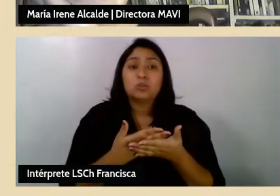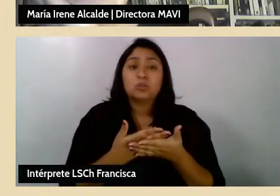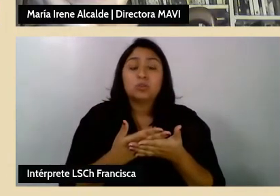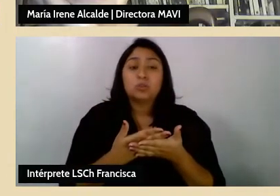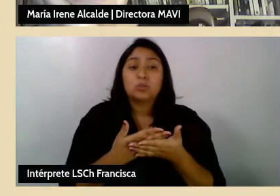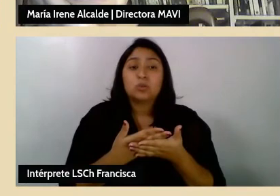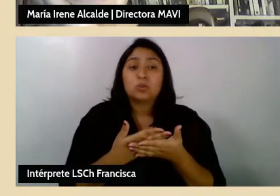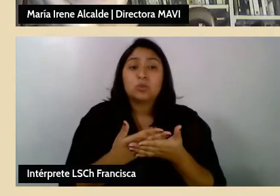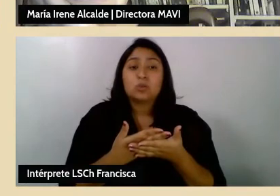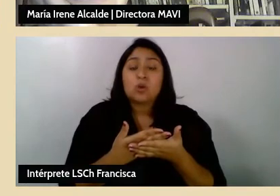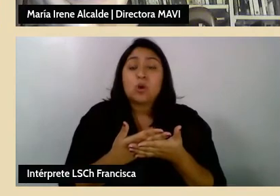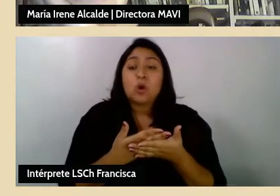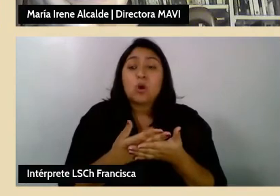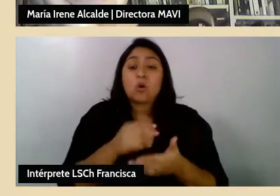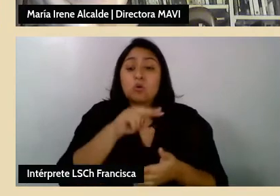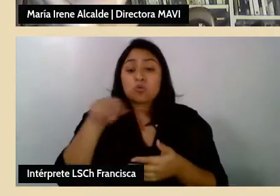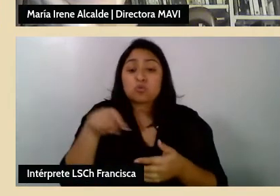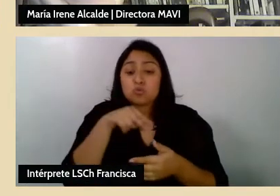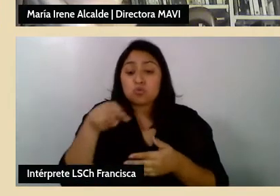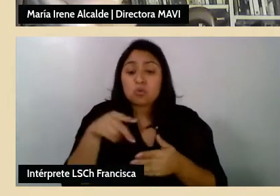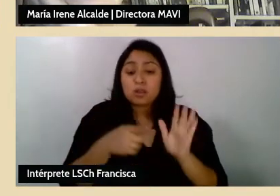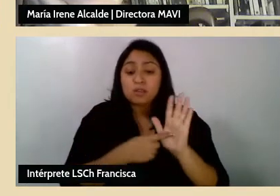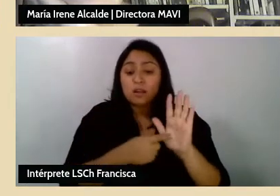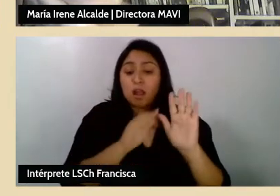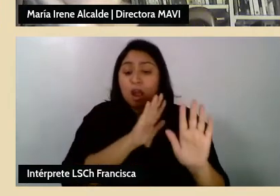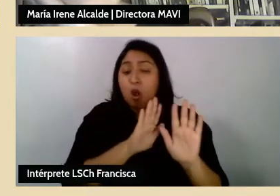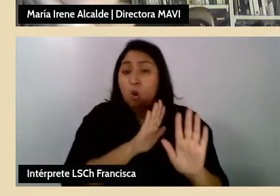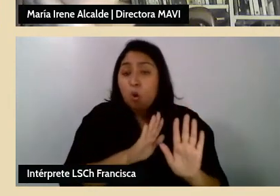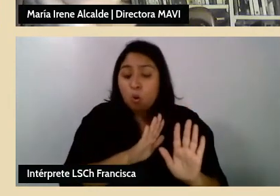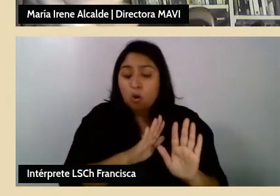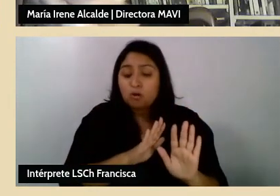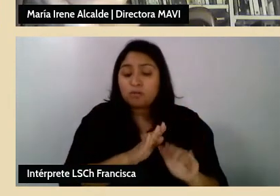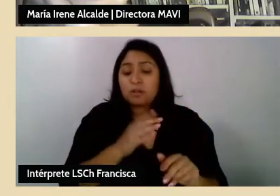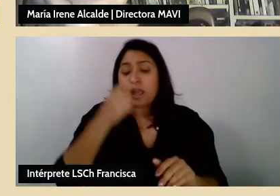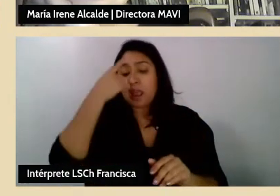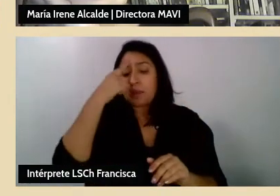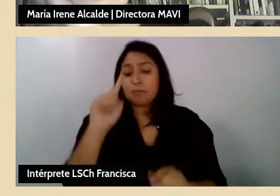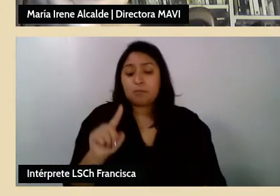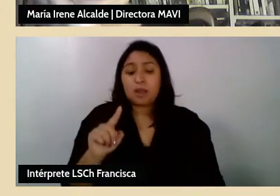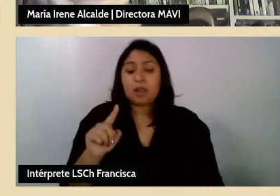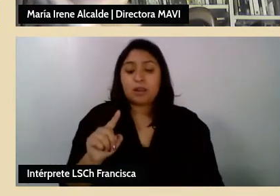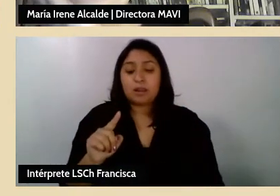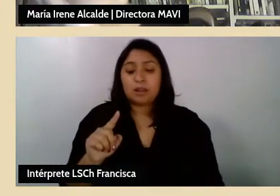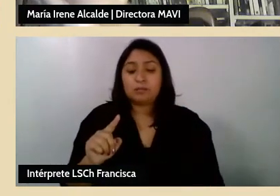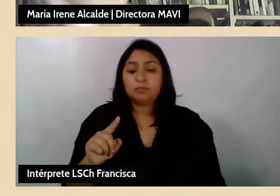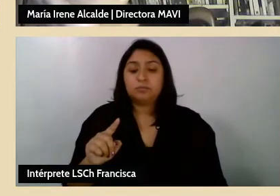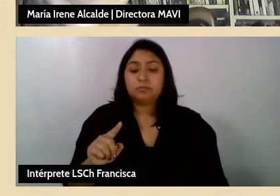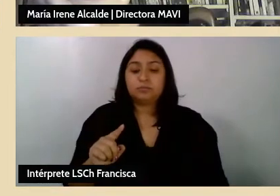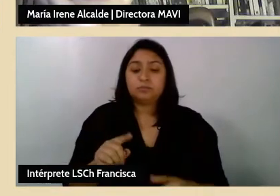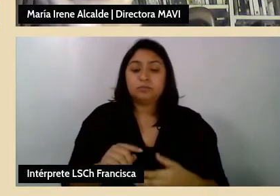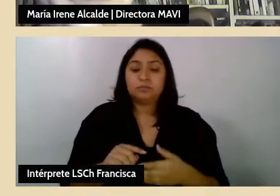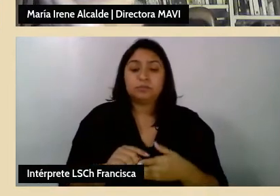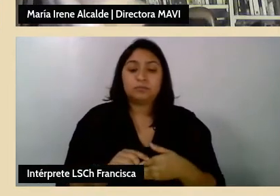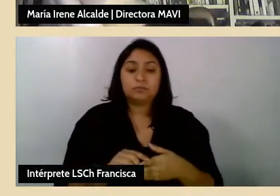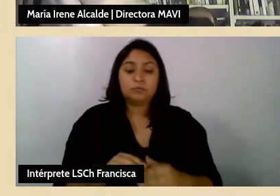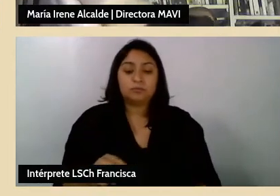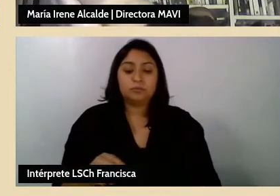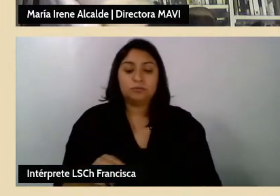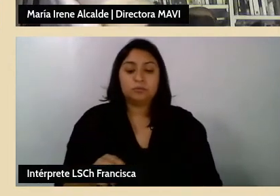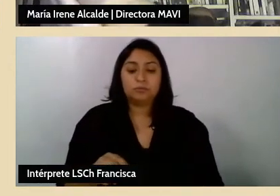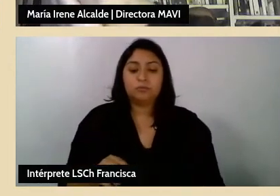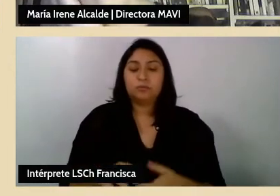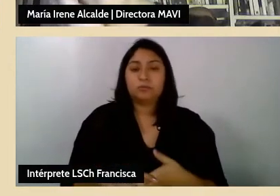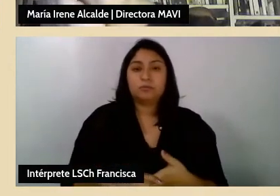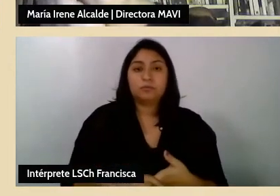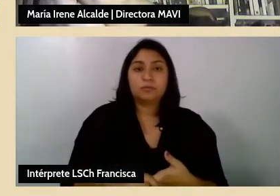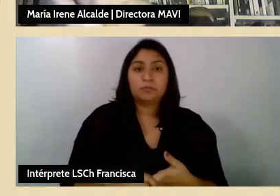nuestras obras para mostrarlas en otras ciudades, en otros centros culturales o museos. Y hemos participado junto con Paula